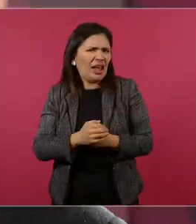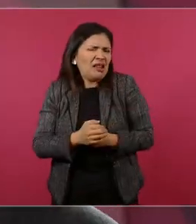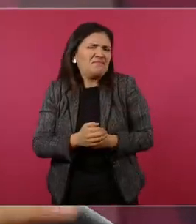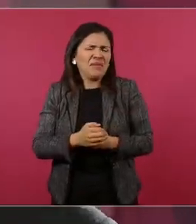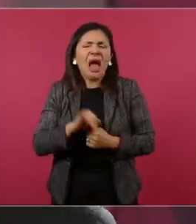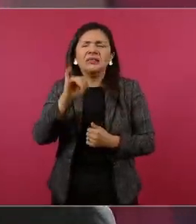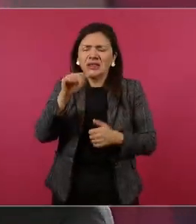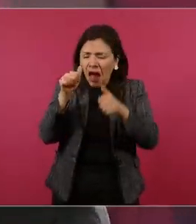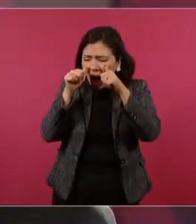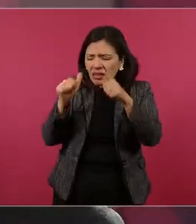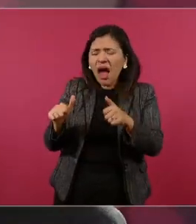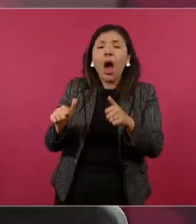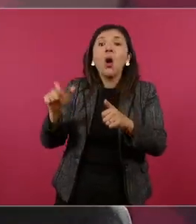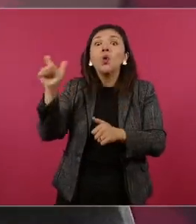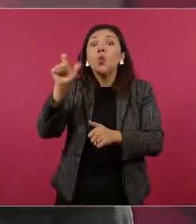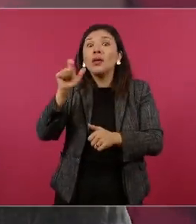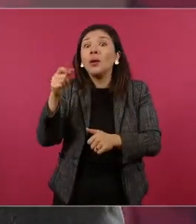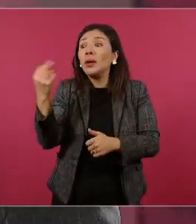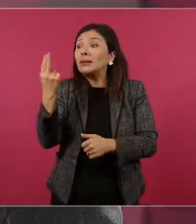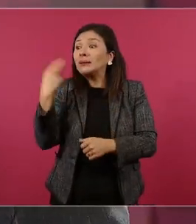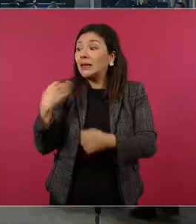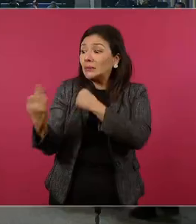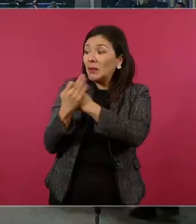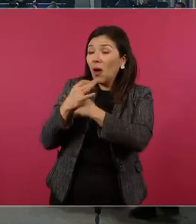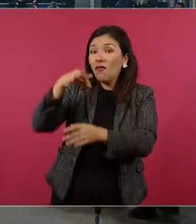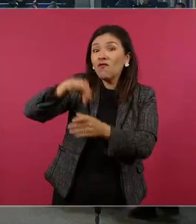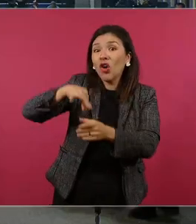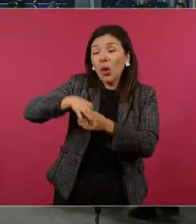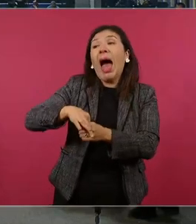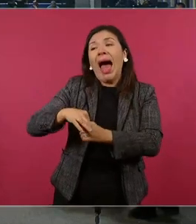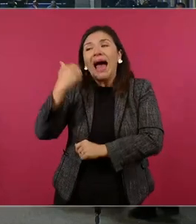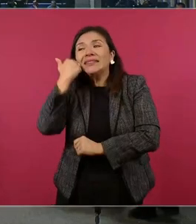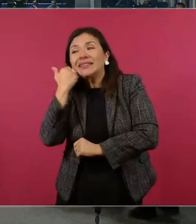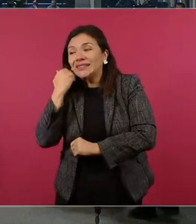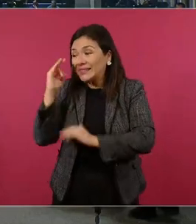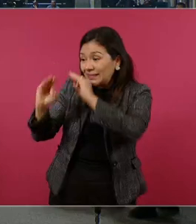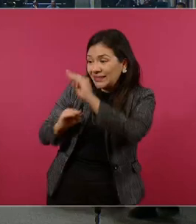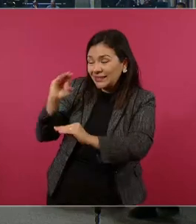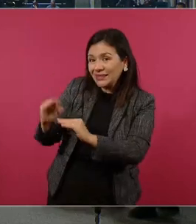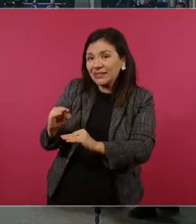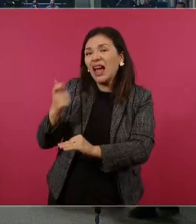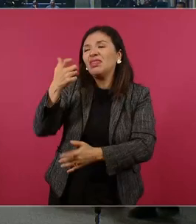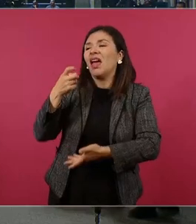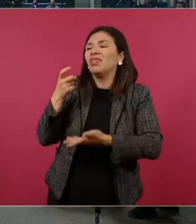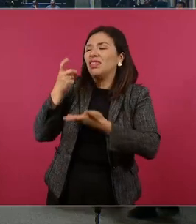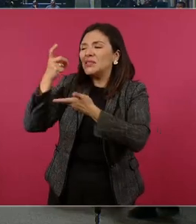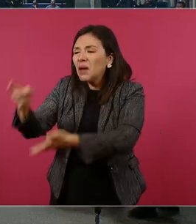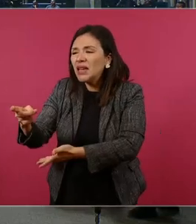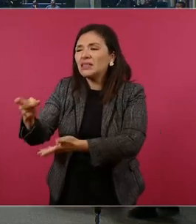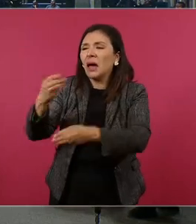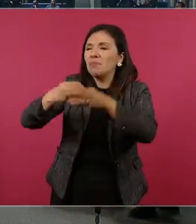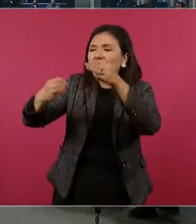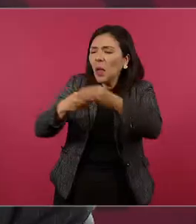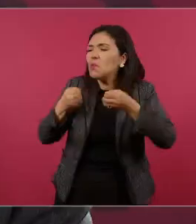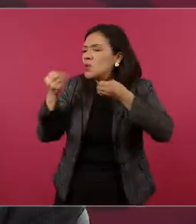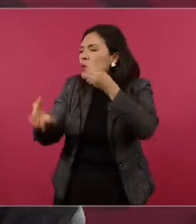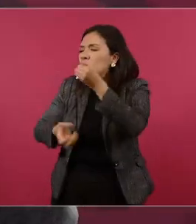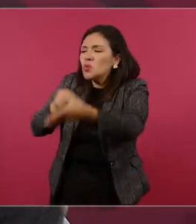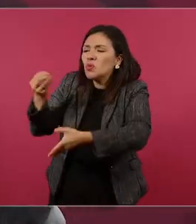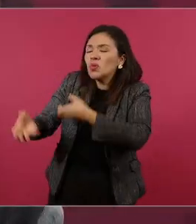volteaban A ver cuando necesitaban los votos era cuando repartían despensas y materiales de